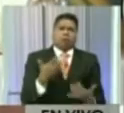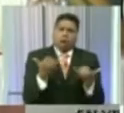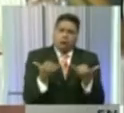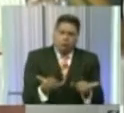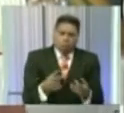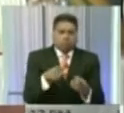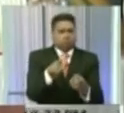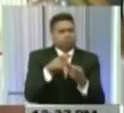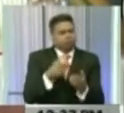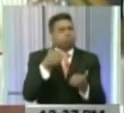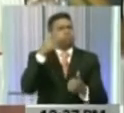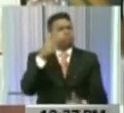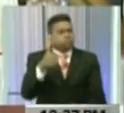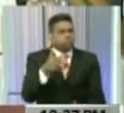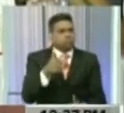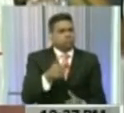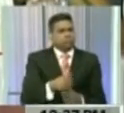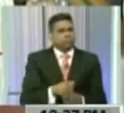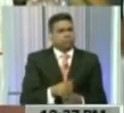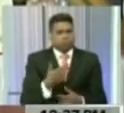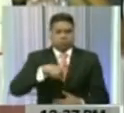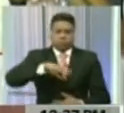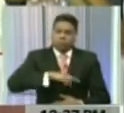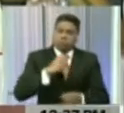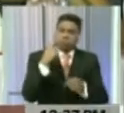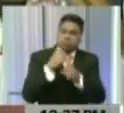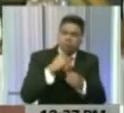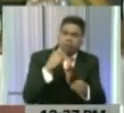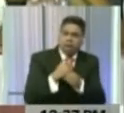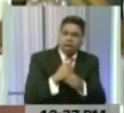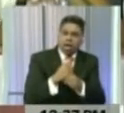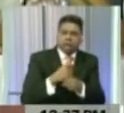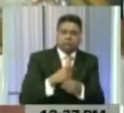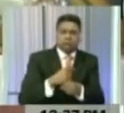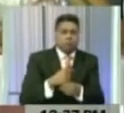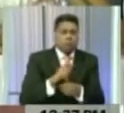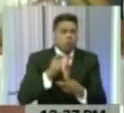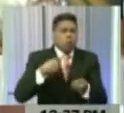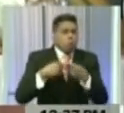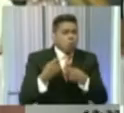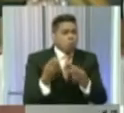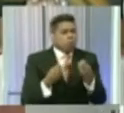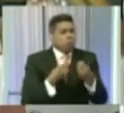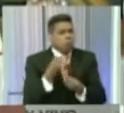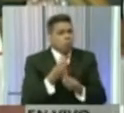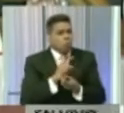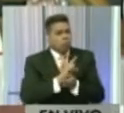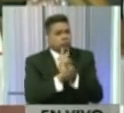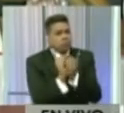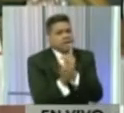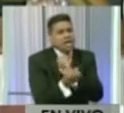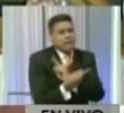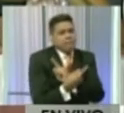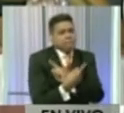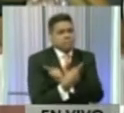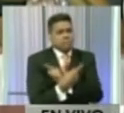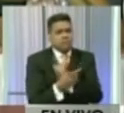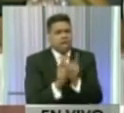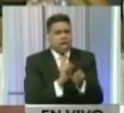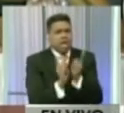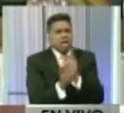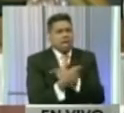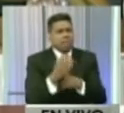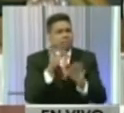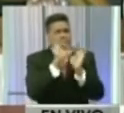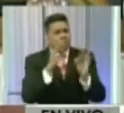empezó a cobrar. Y estamos trabajando para invertir el patrón de consumo. Nosotros tenemos una